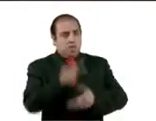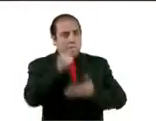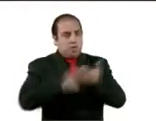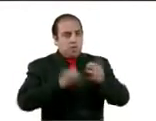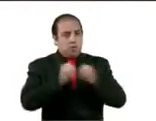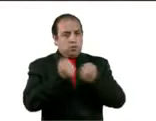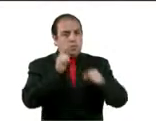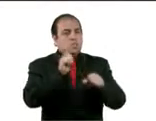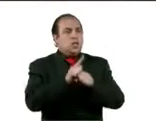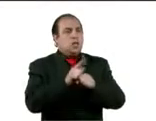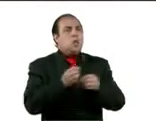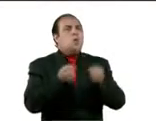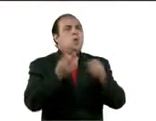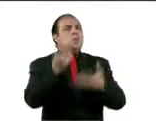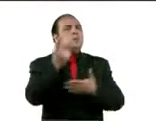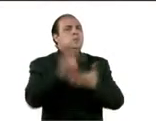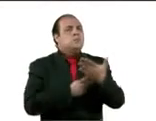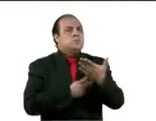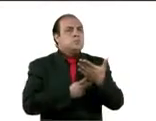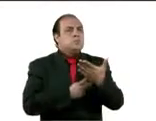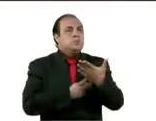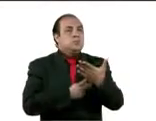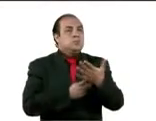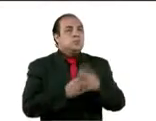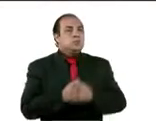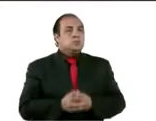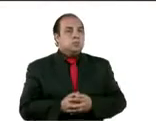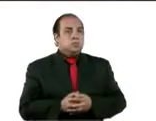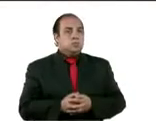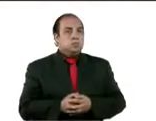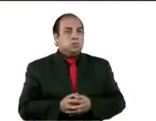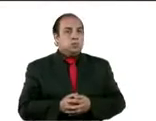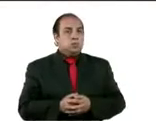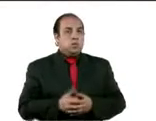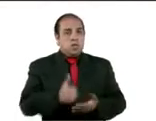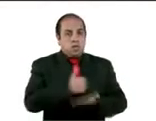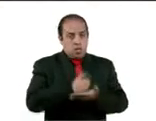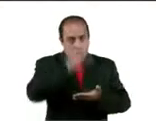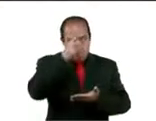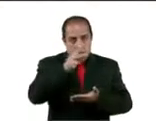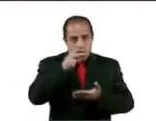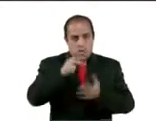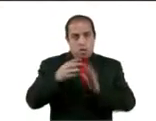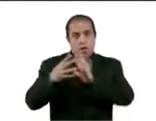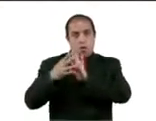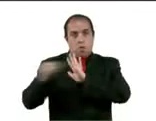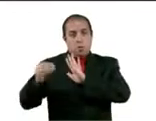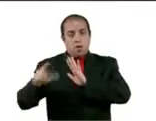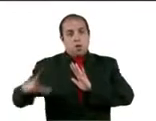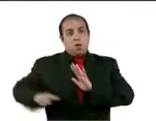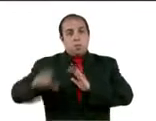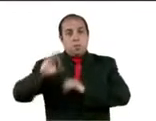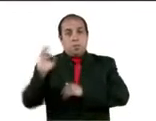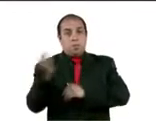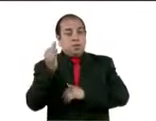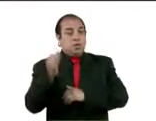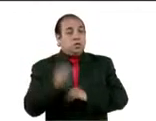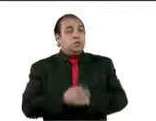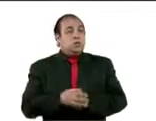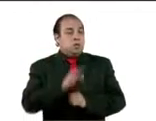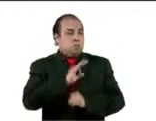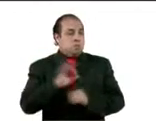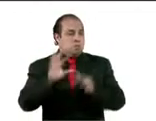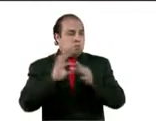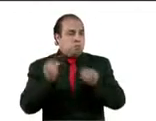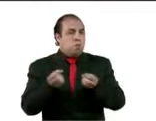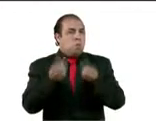sociales, ¿cuántos programas se han pasado de la Ciudad de México al gobierno federal? Si nos pudiera dar un